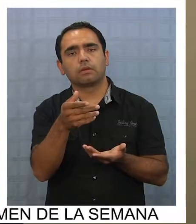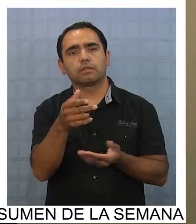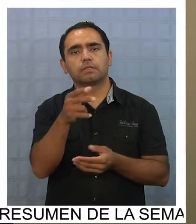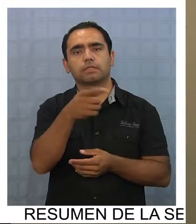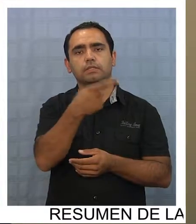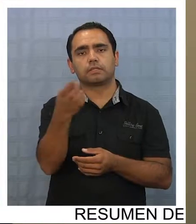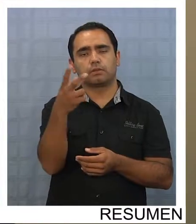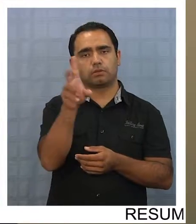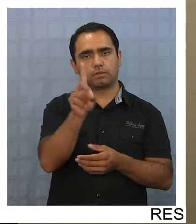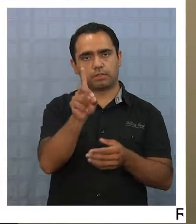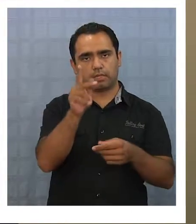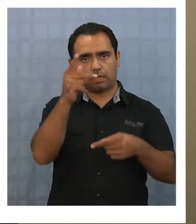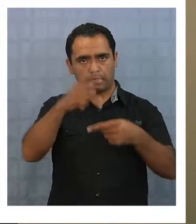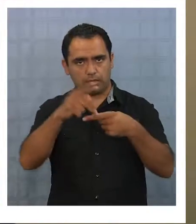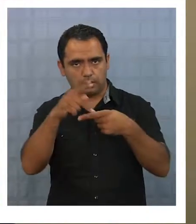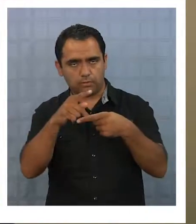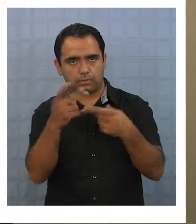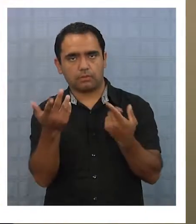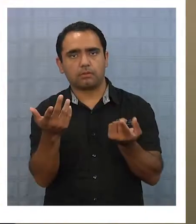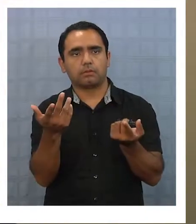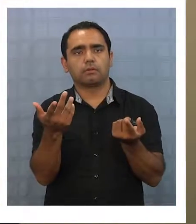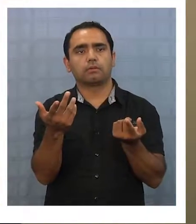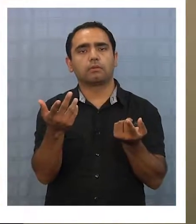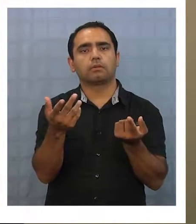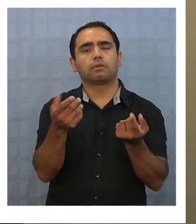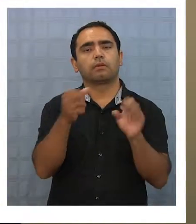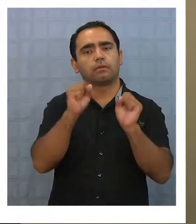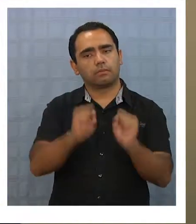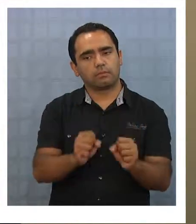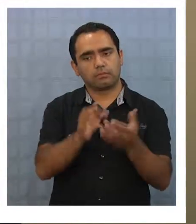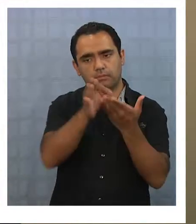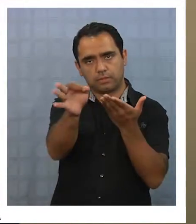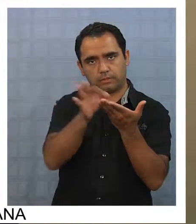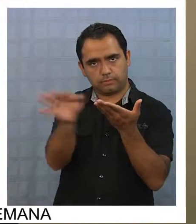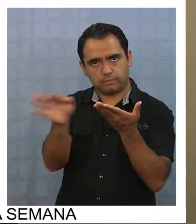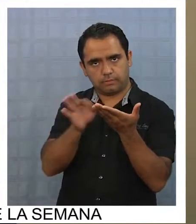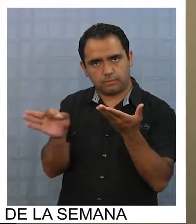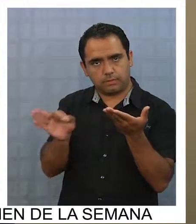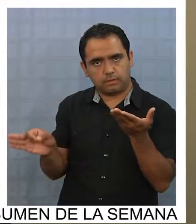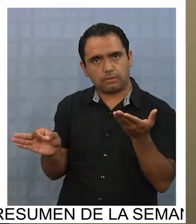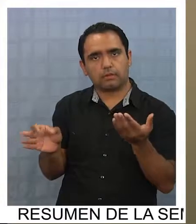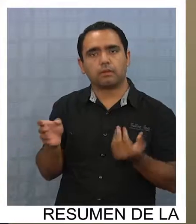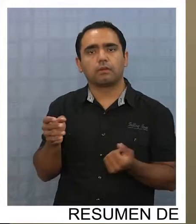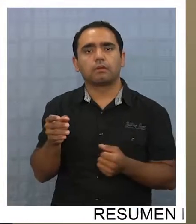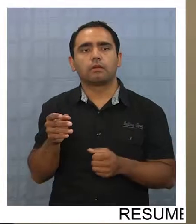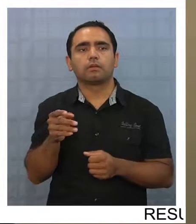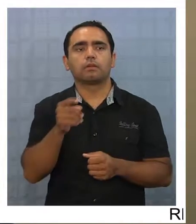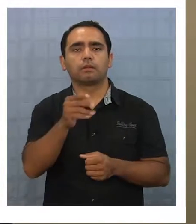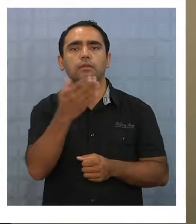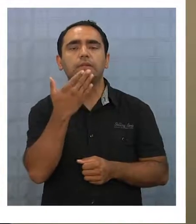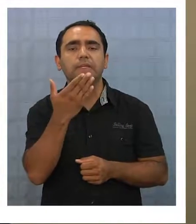en más de 180 kilómetros para poder llegar a las distintas localidades.